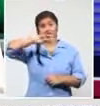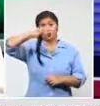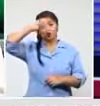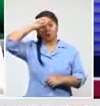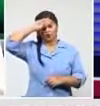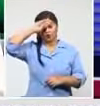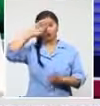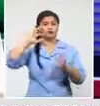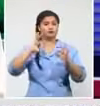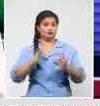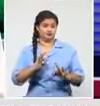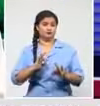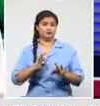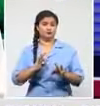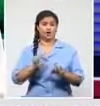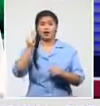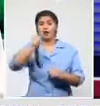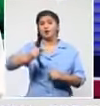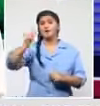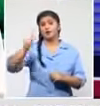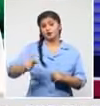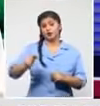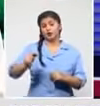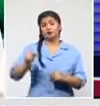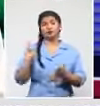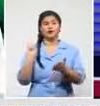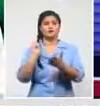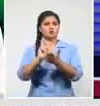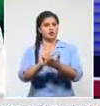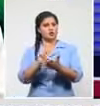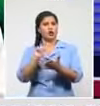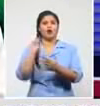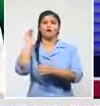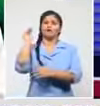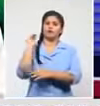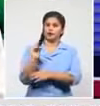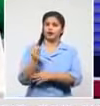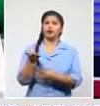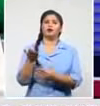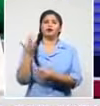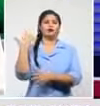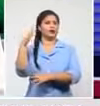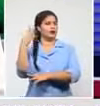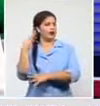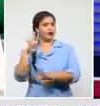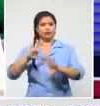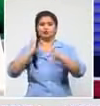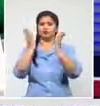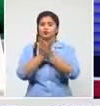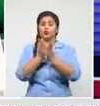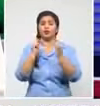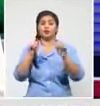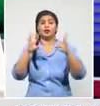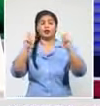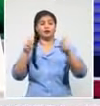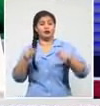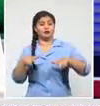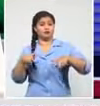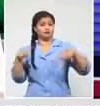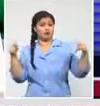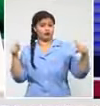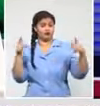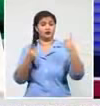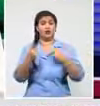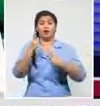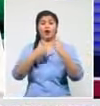que vienen de visita, el elevado número de cubanos que tenemos varados en algunos